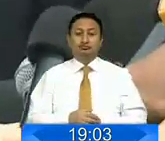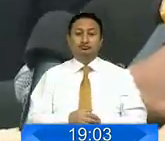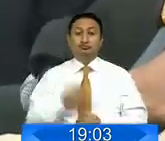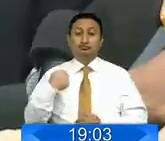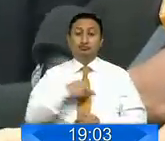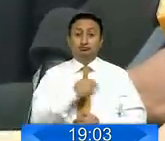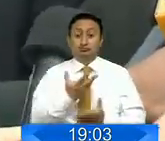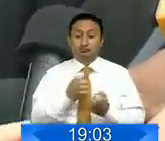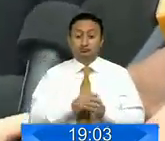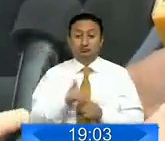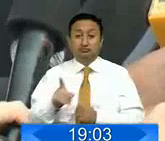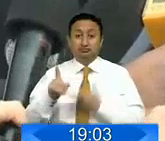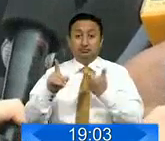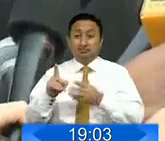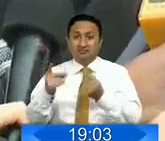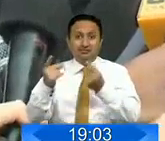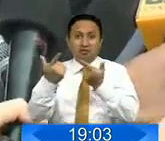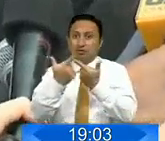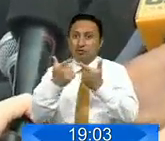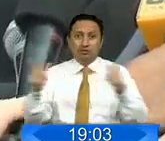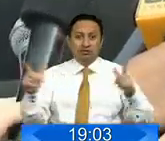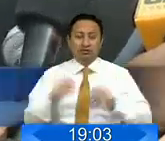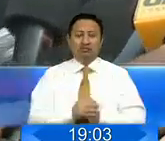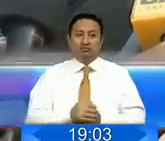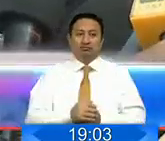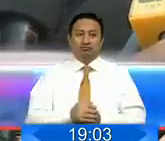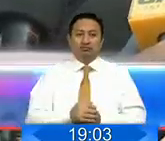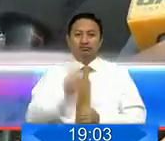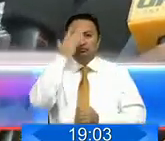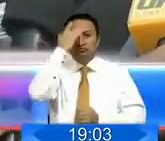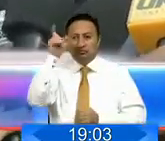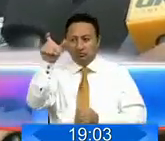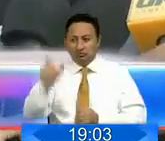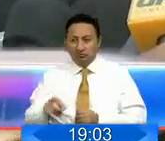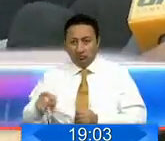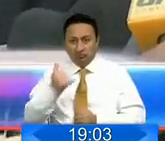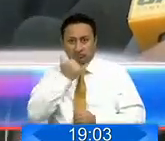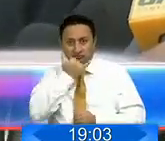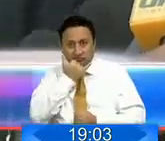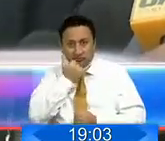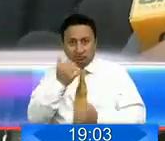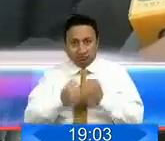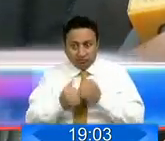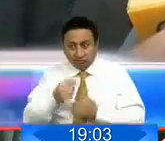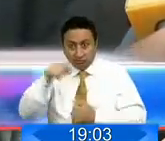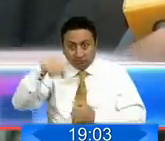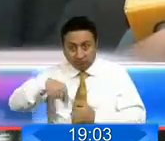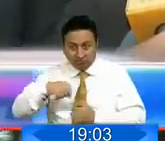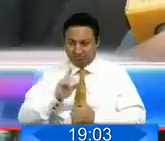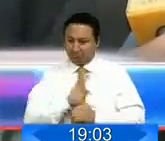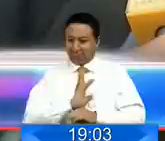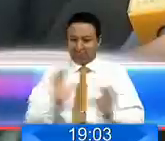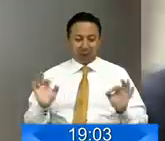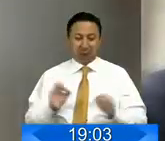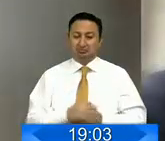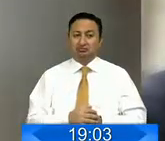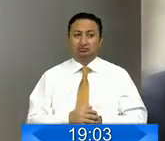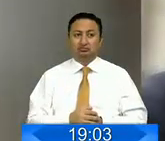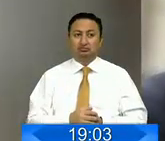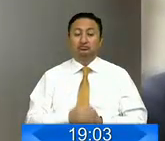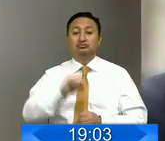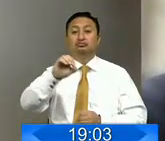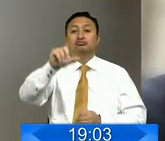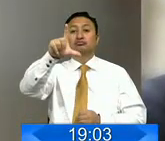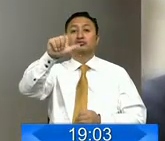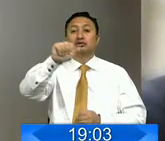Nosotros queremos que él salga lo más pronto posible porque él no ha cometido ningún acto criminal. Ola Vini